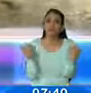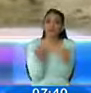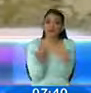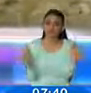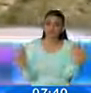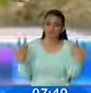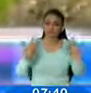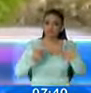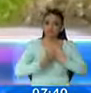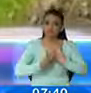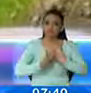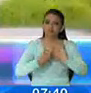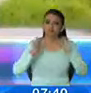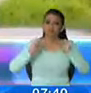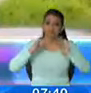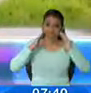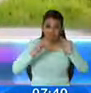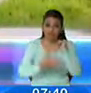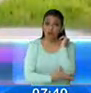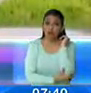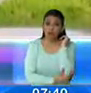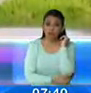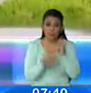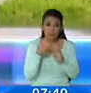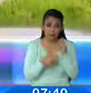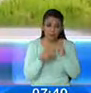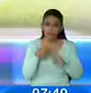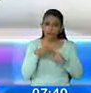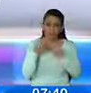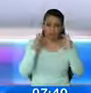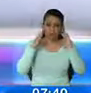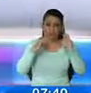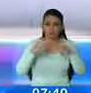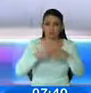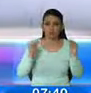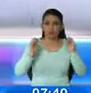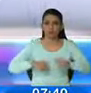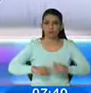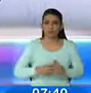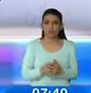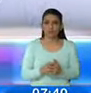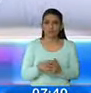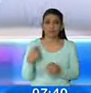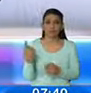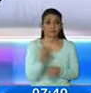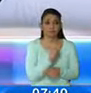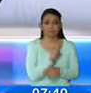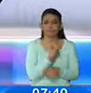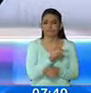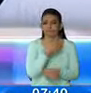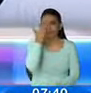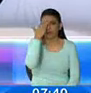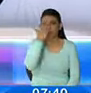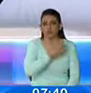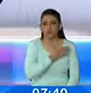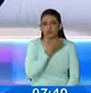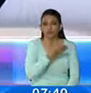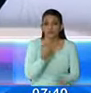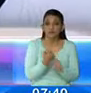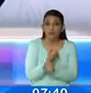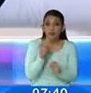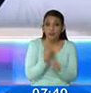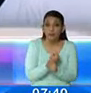conjunto reconozca la pobreza como un problema prioritario. Nosotros creemos mucho en el trabajo a través del principio